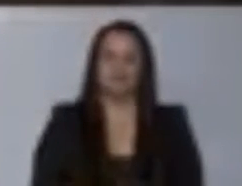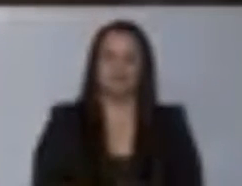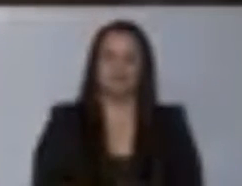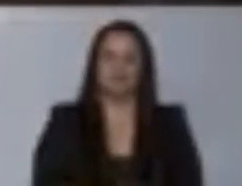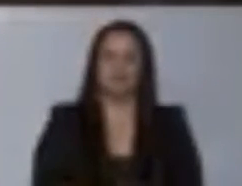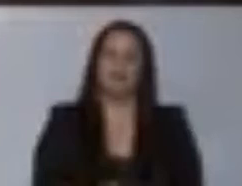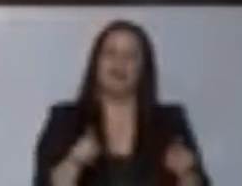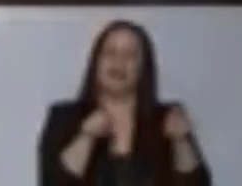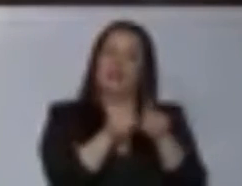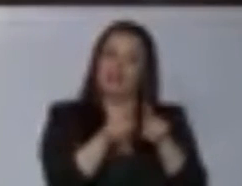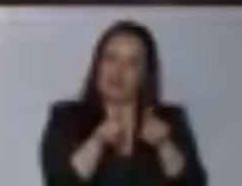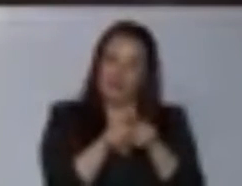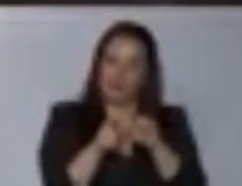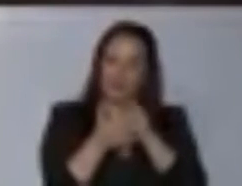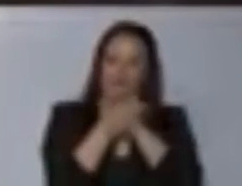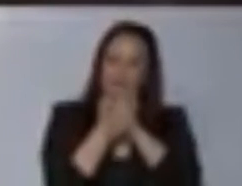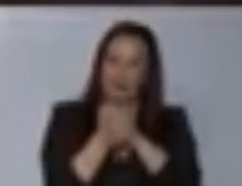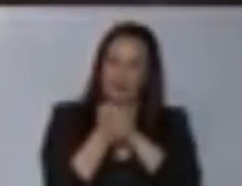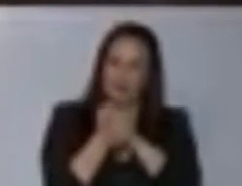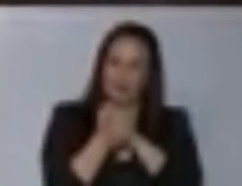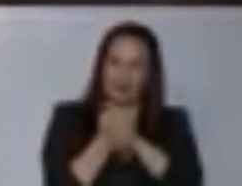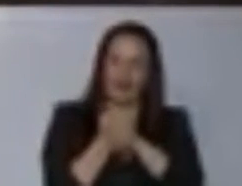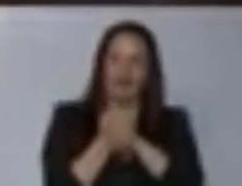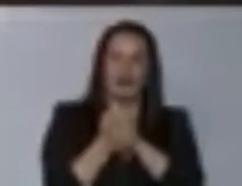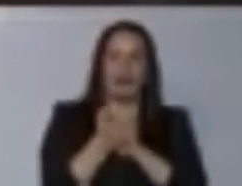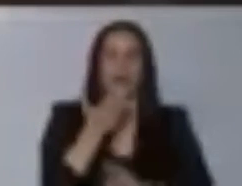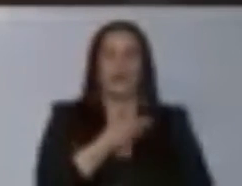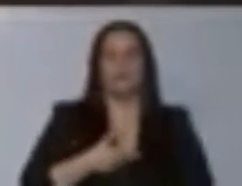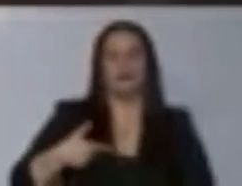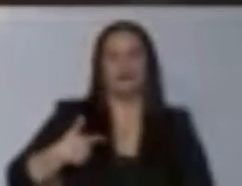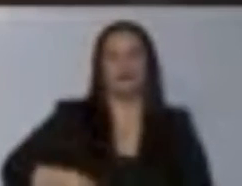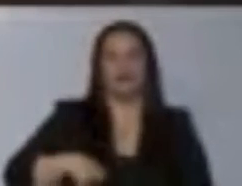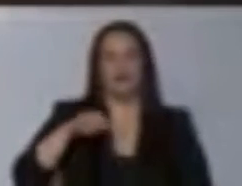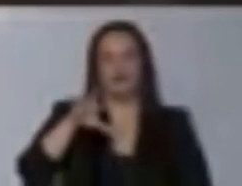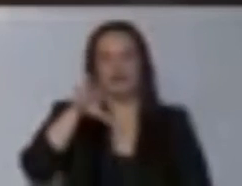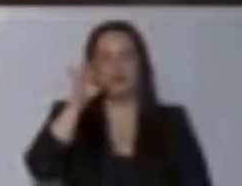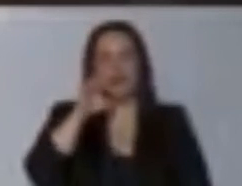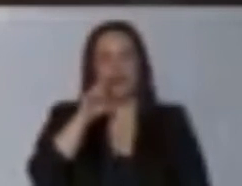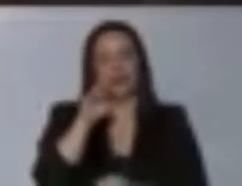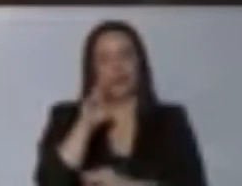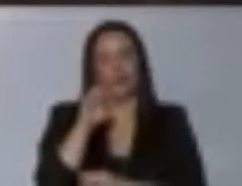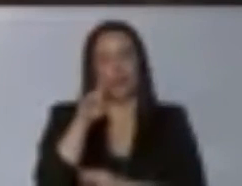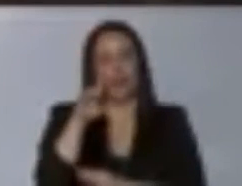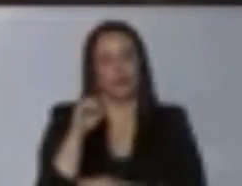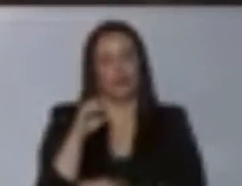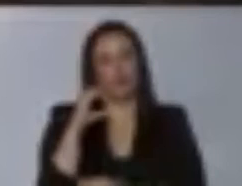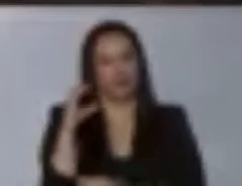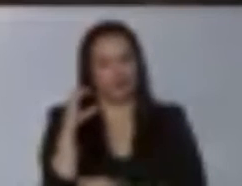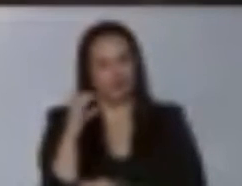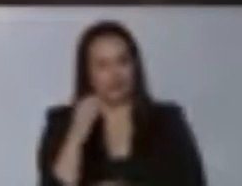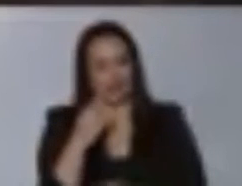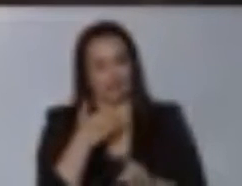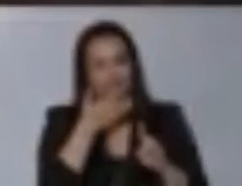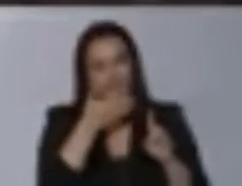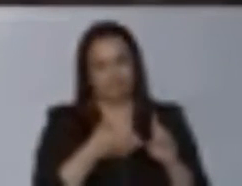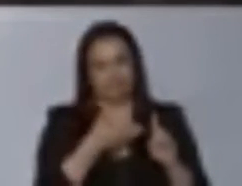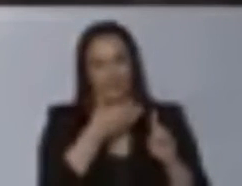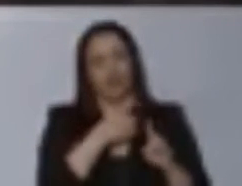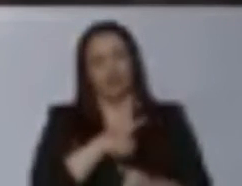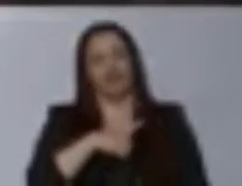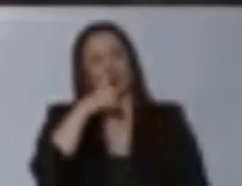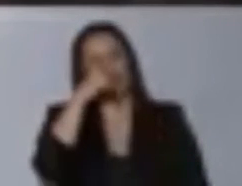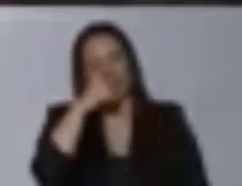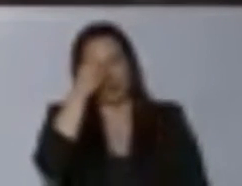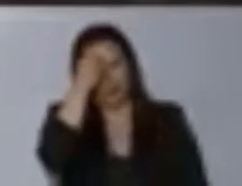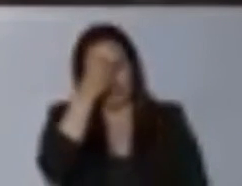también felicitar al presidente electo eduardo cruzan ríos lo lo bendiga y le